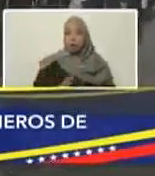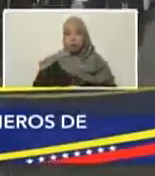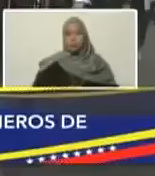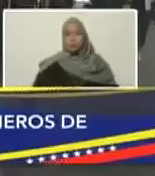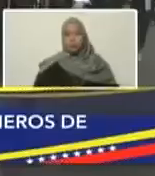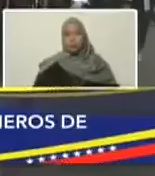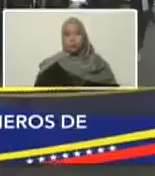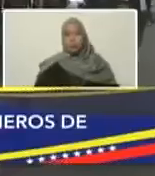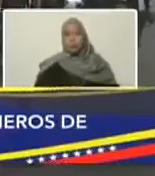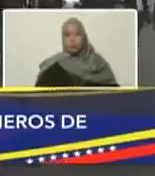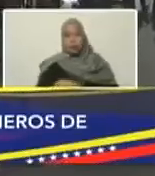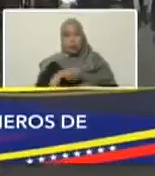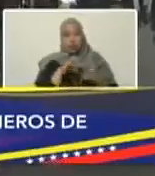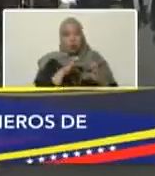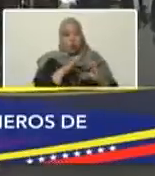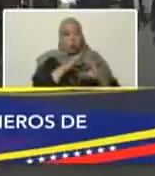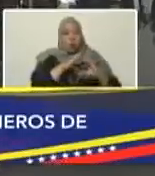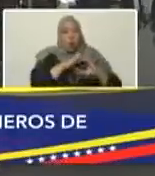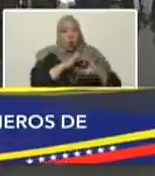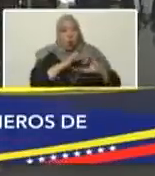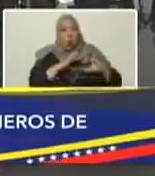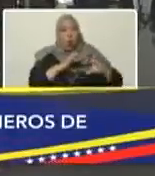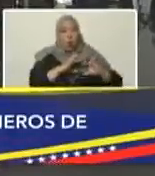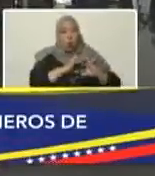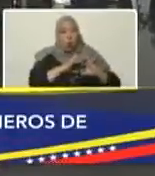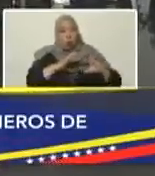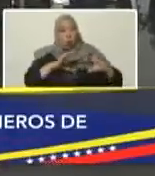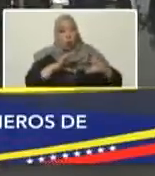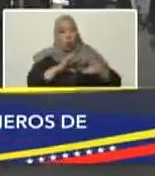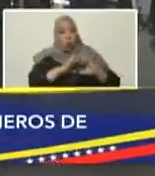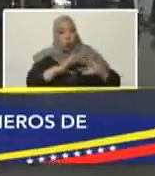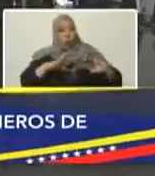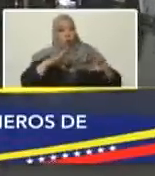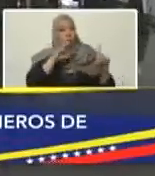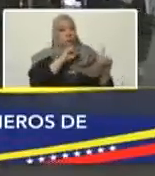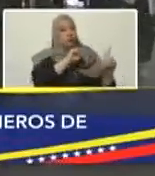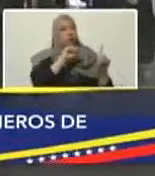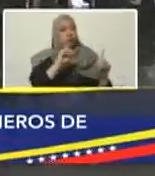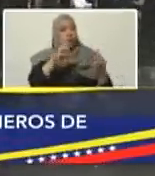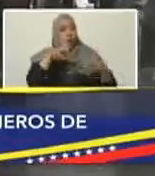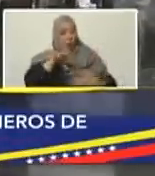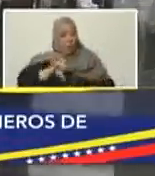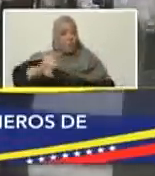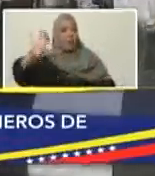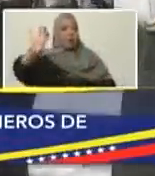Y su corazón palpitó ante el llamado de la patria.